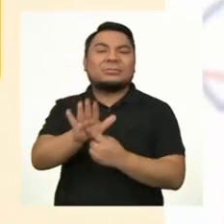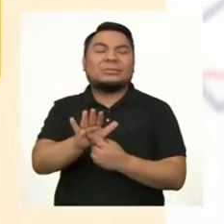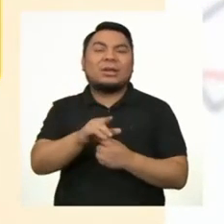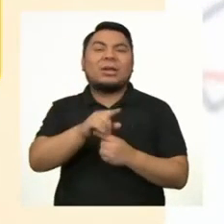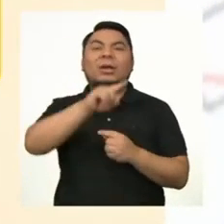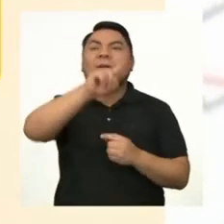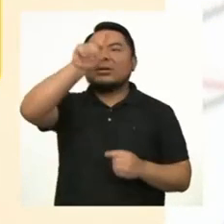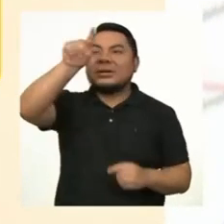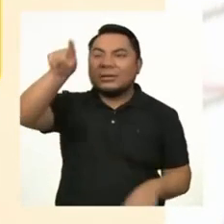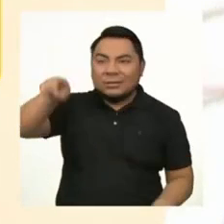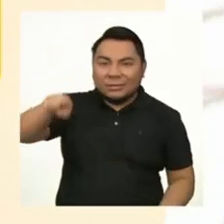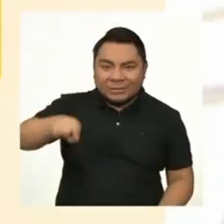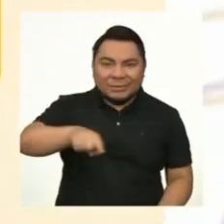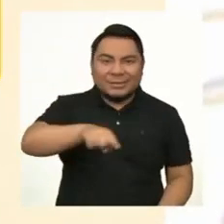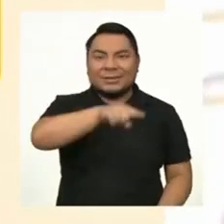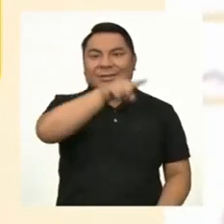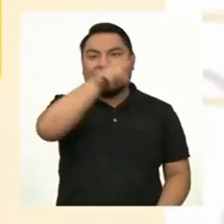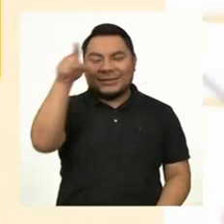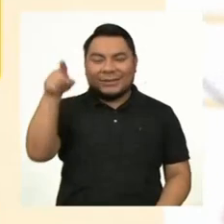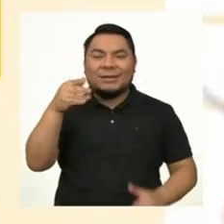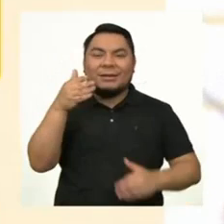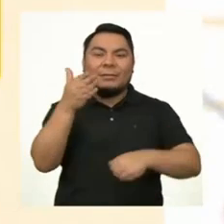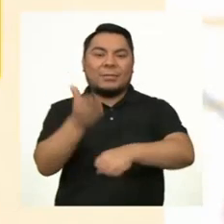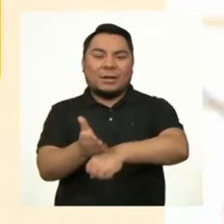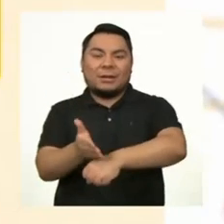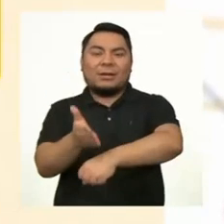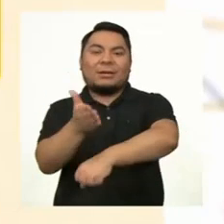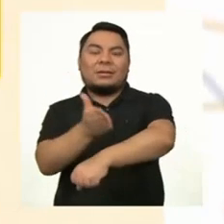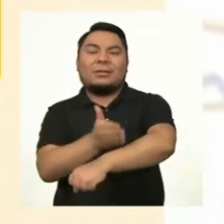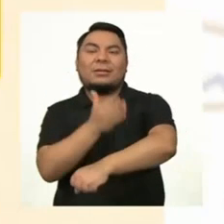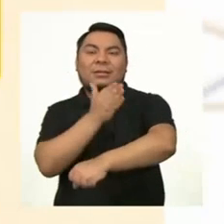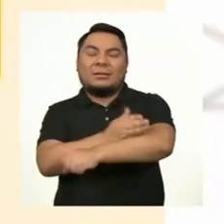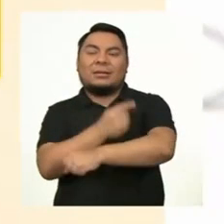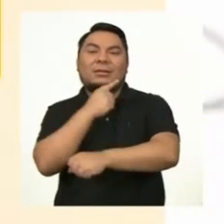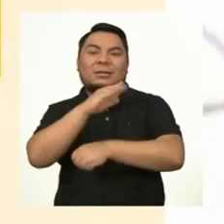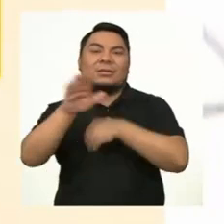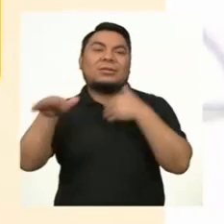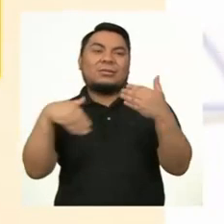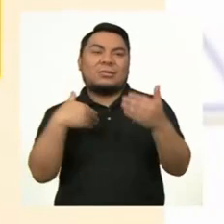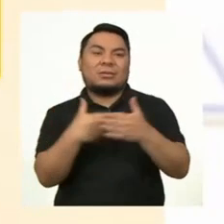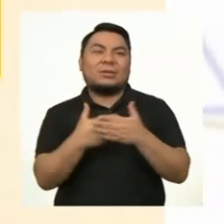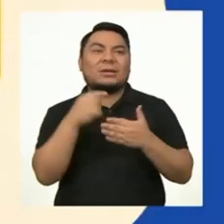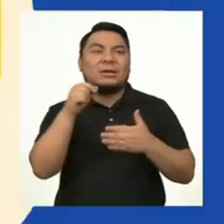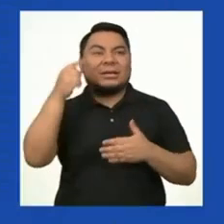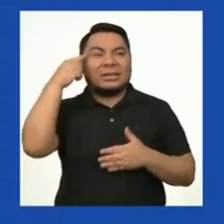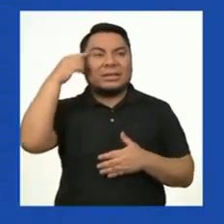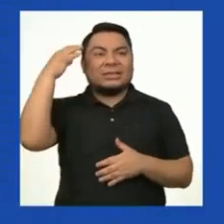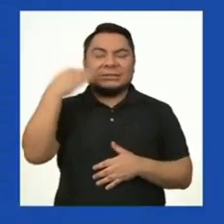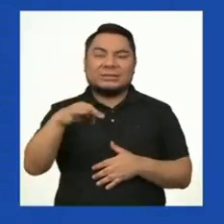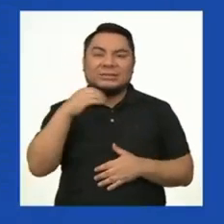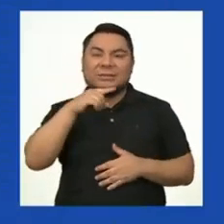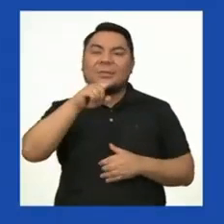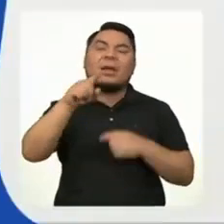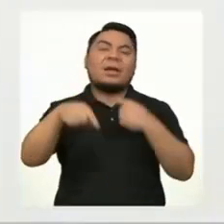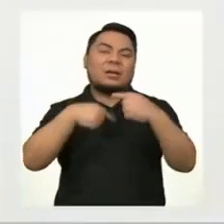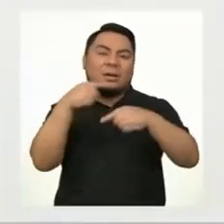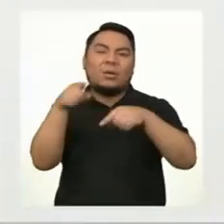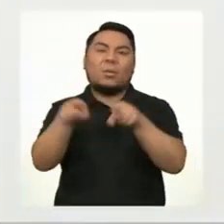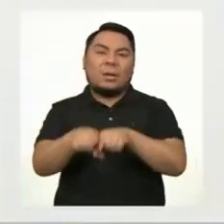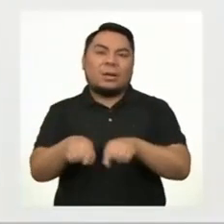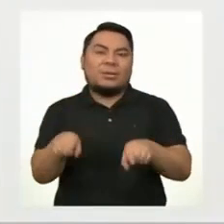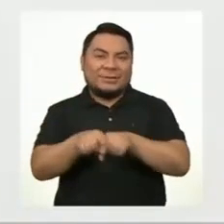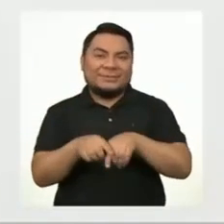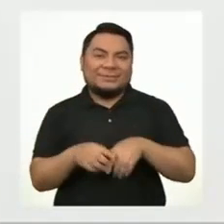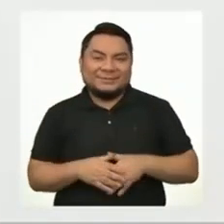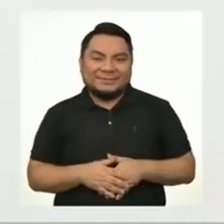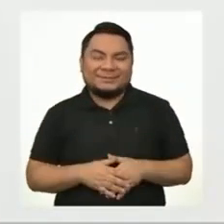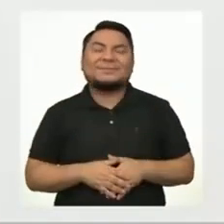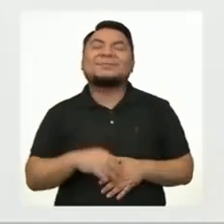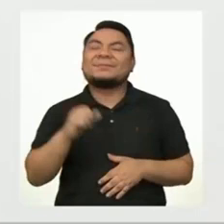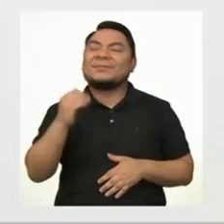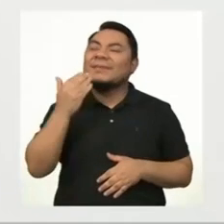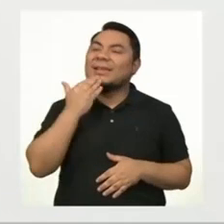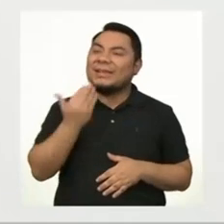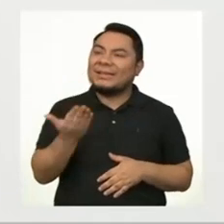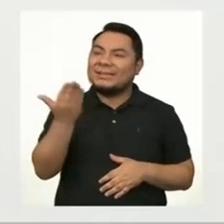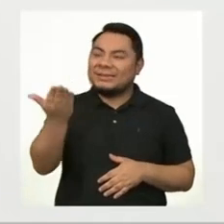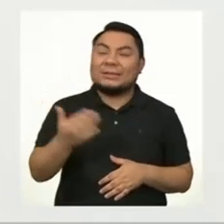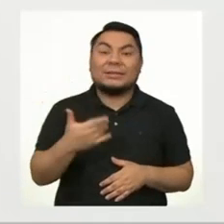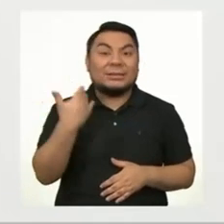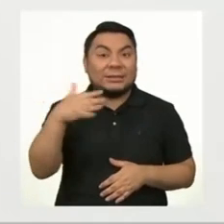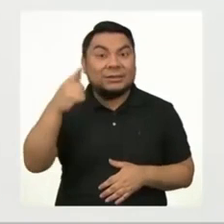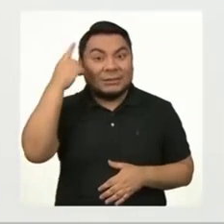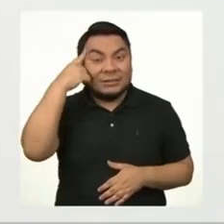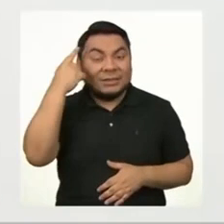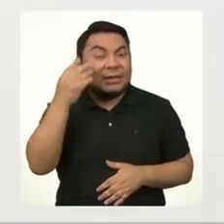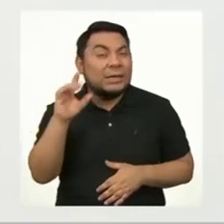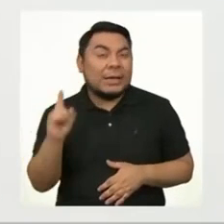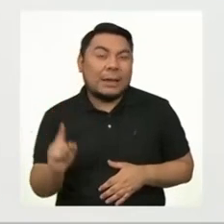ciclo, como dijo antes. Reflejan pasos de un protocolo que siempre deben repetir. Gracias, Yanira. Ya ven